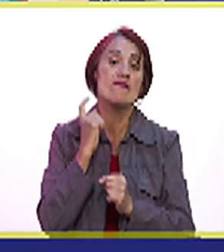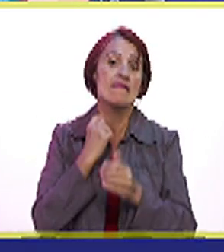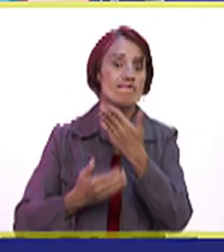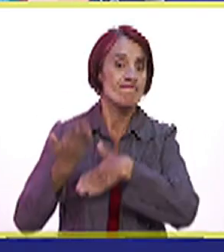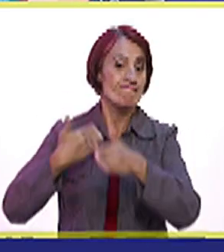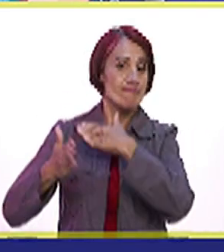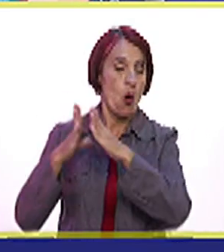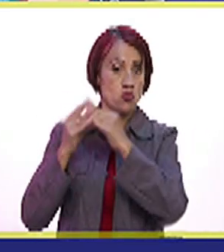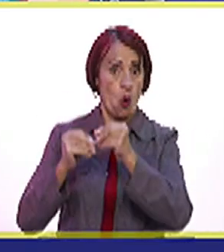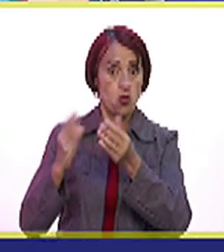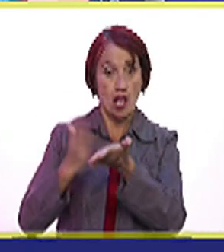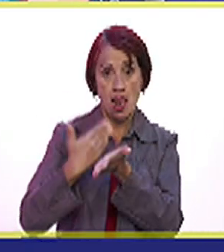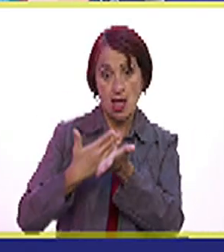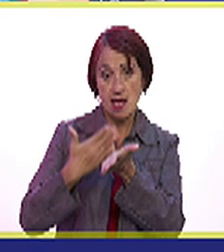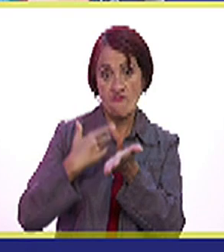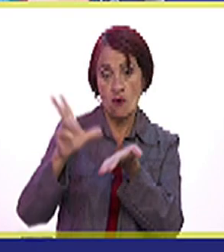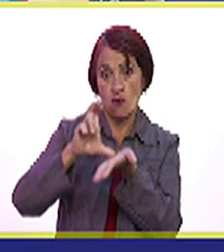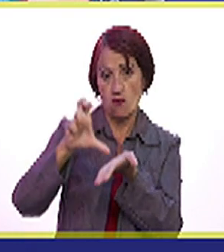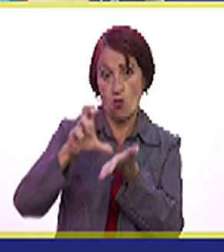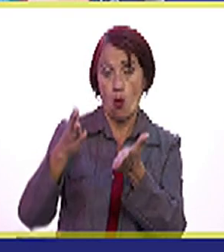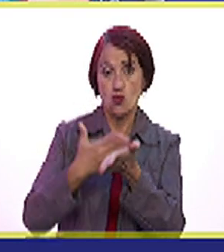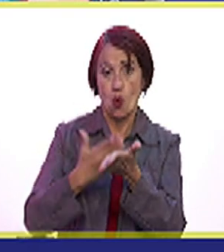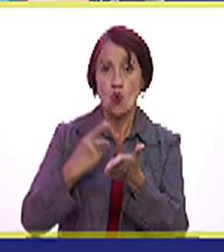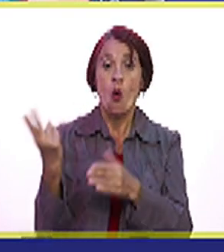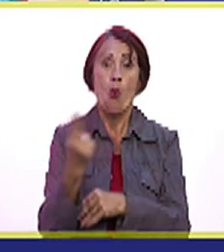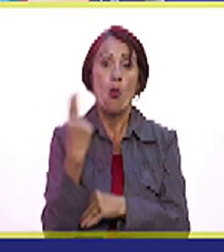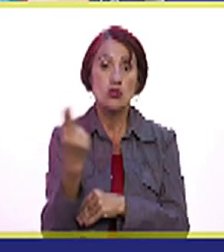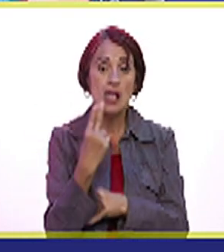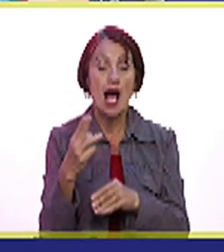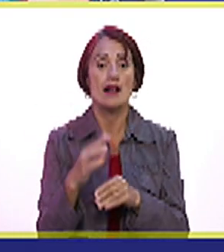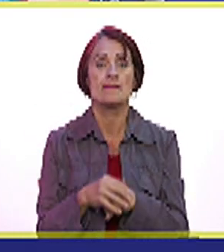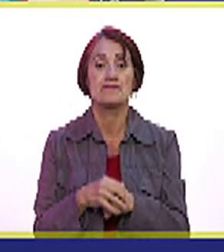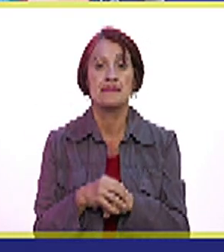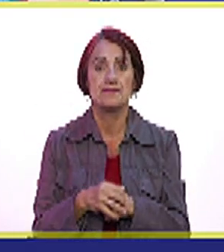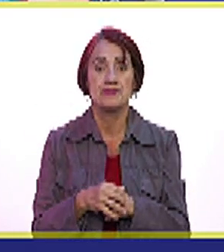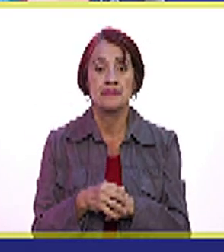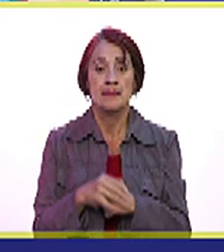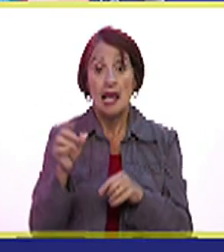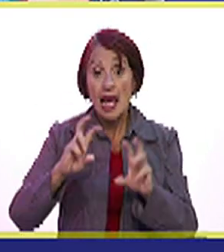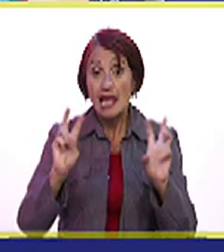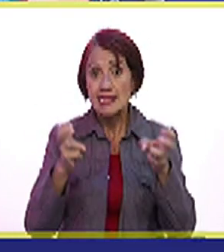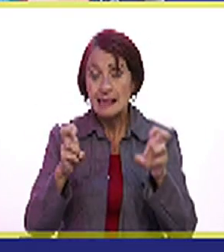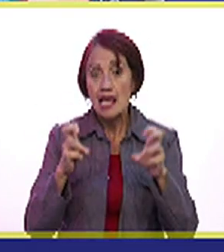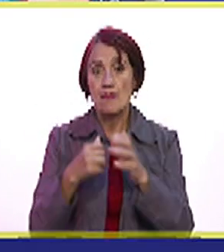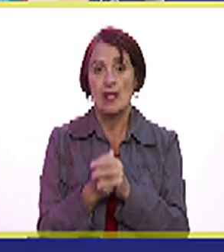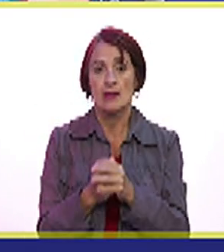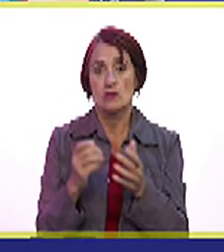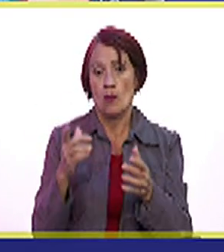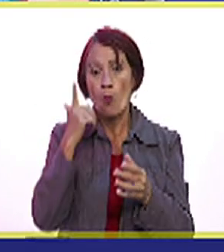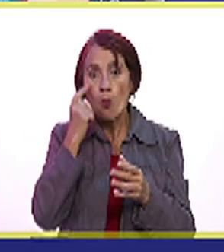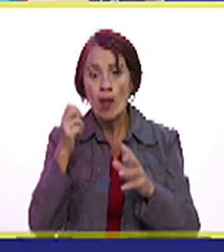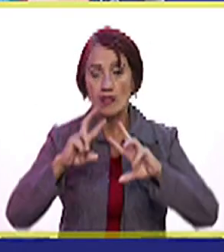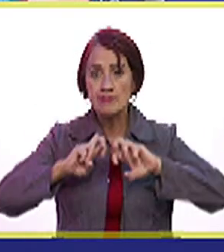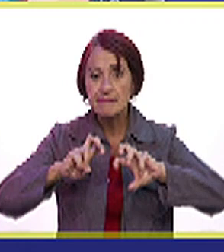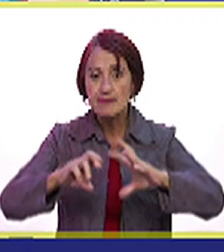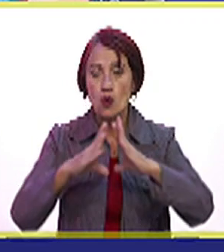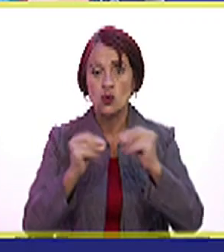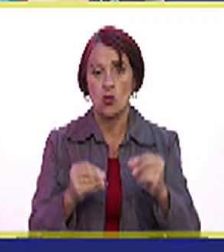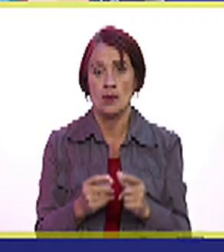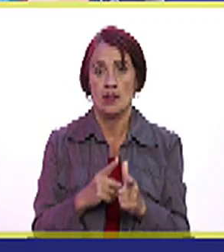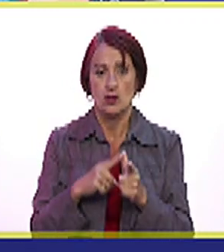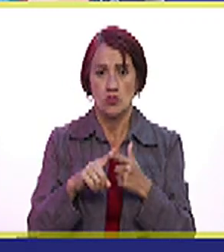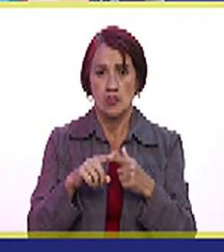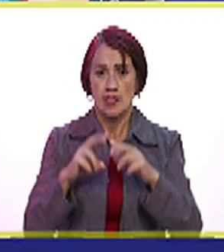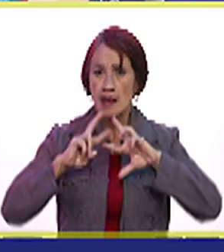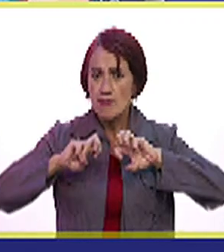Bicentenario para que busquen cada información y pues utilizar este magnífico texto y así poder realizar la misma. Entonces, investigar